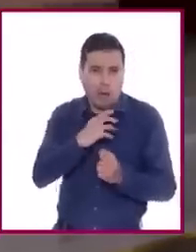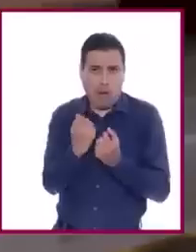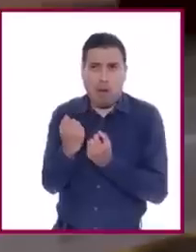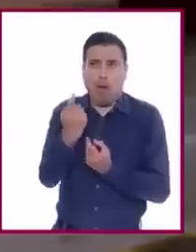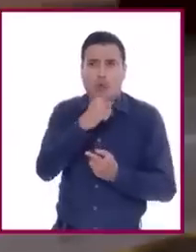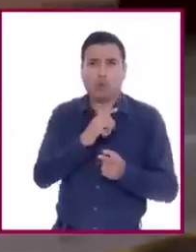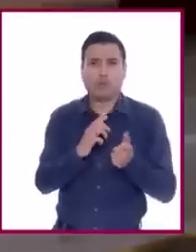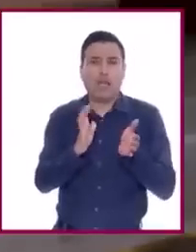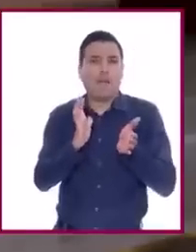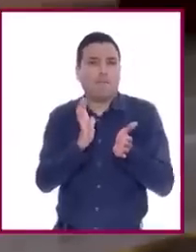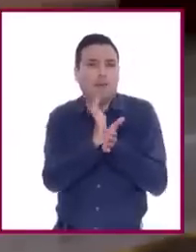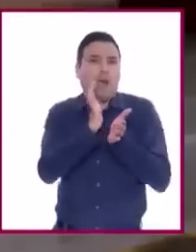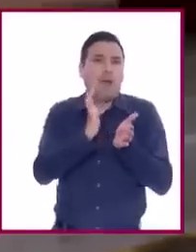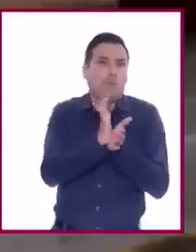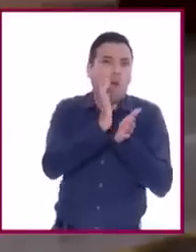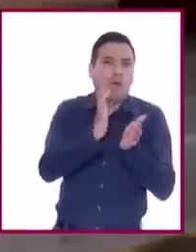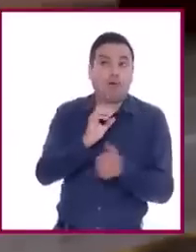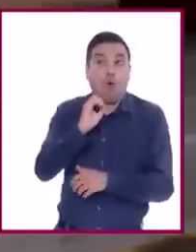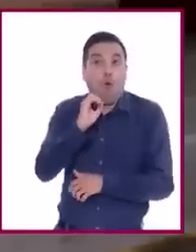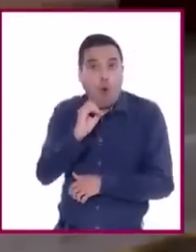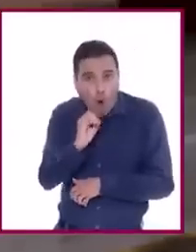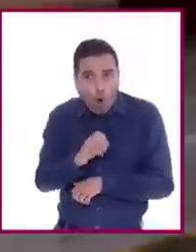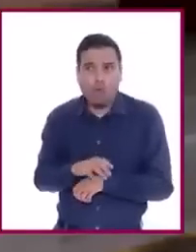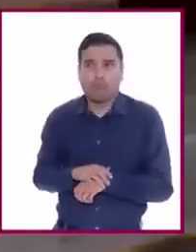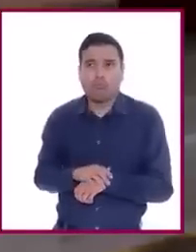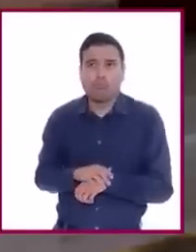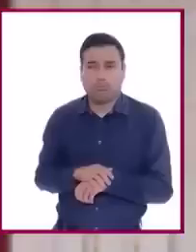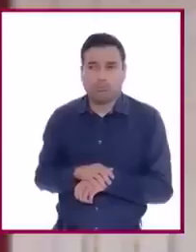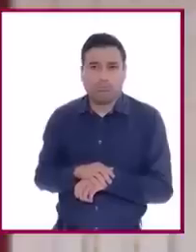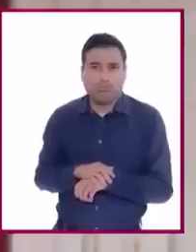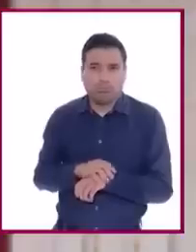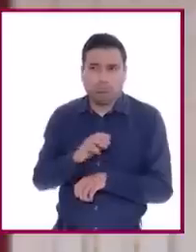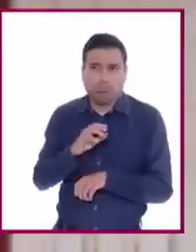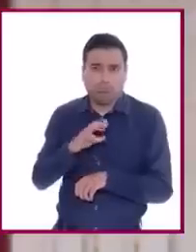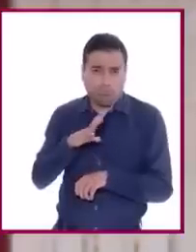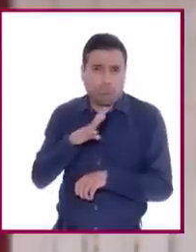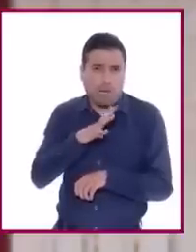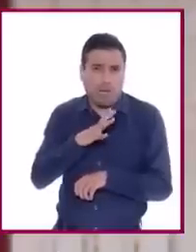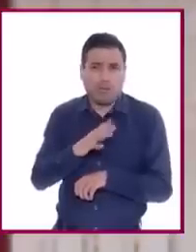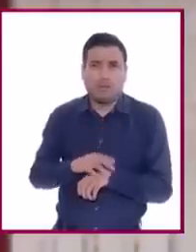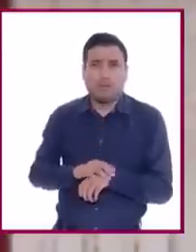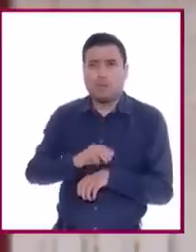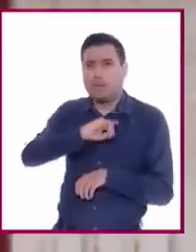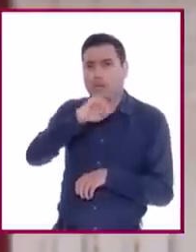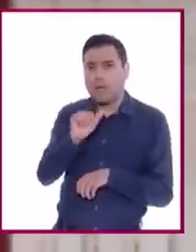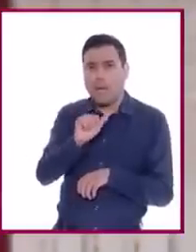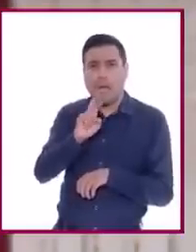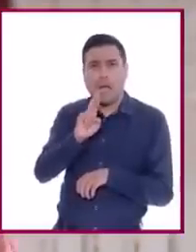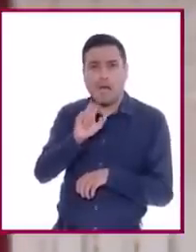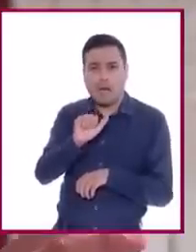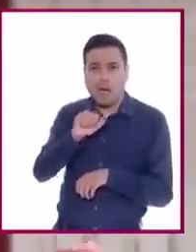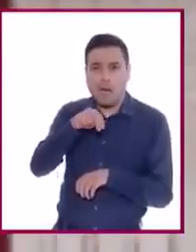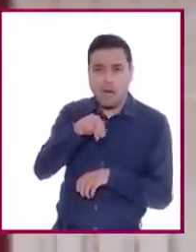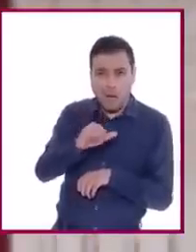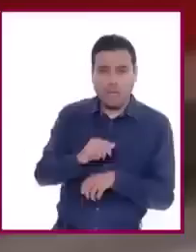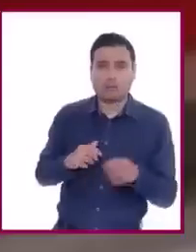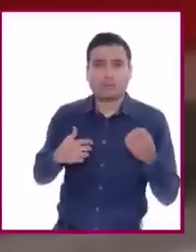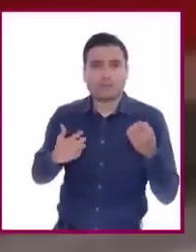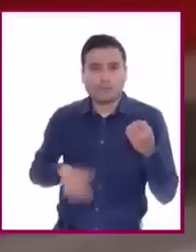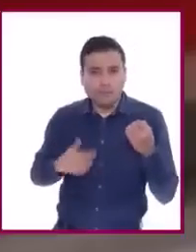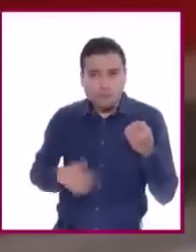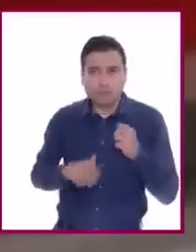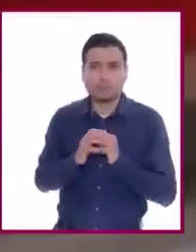sacar alguna jarana si es que está en una zona donde se toca el son jarocho Porque también se acompaña con el son jarocho no se tocan las décimas